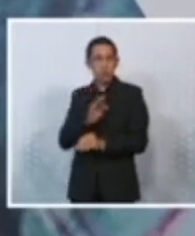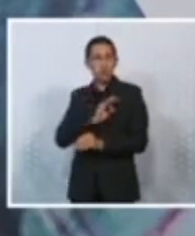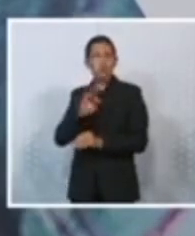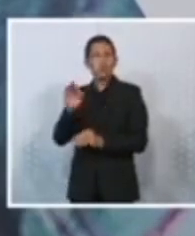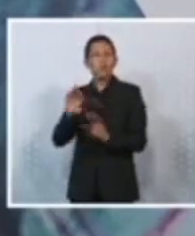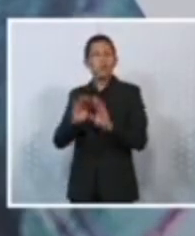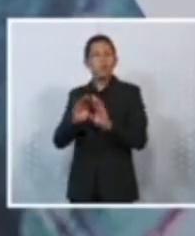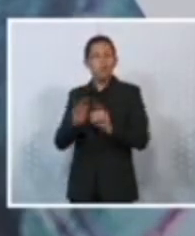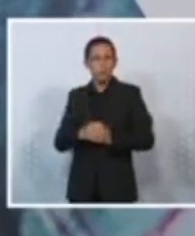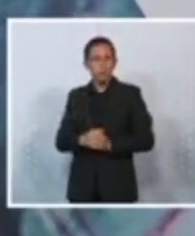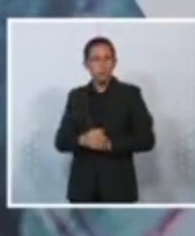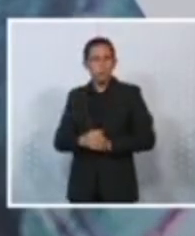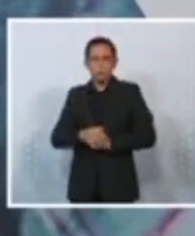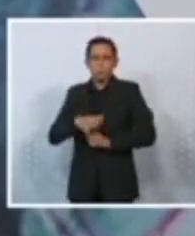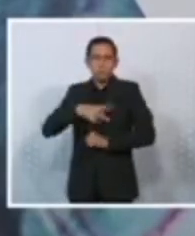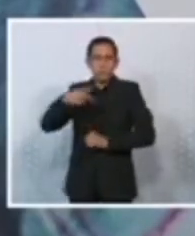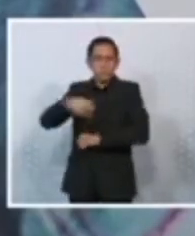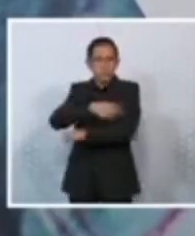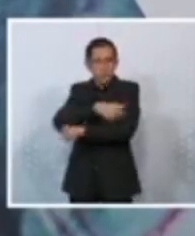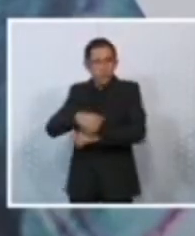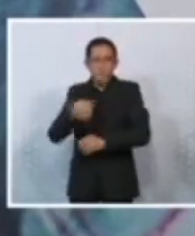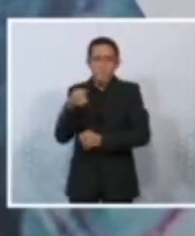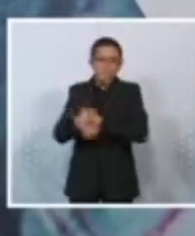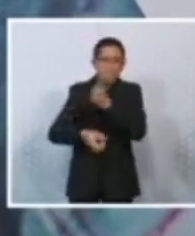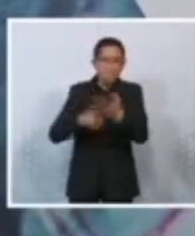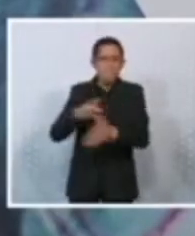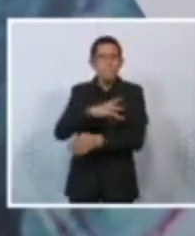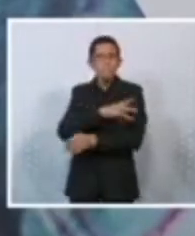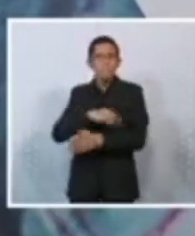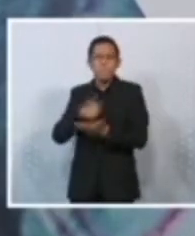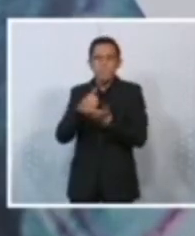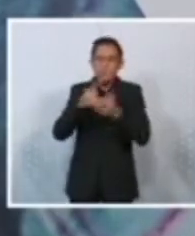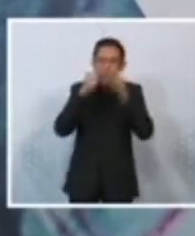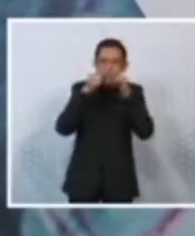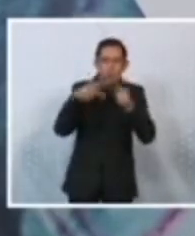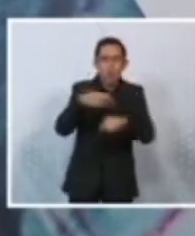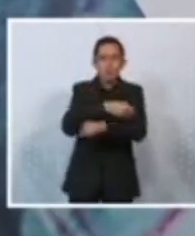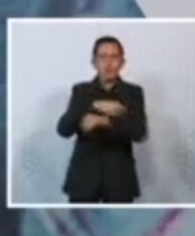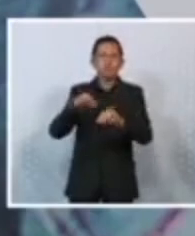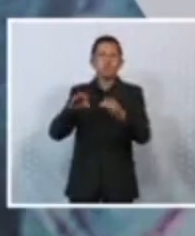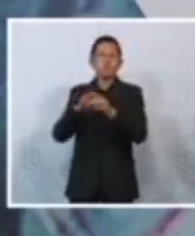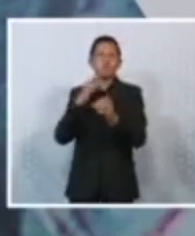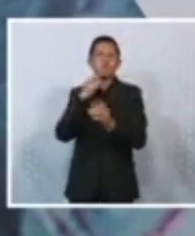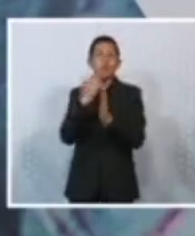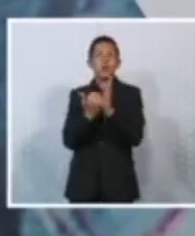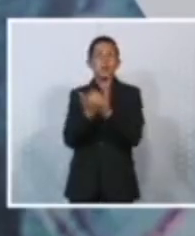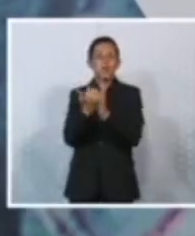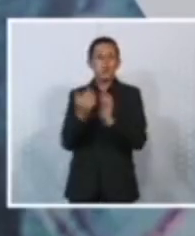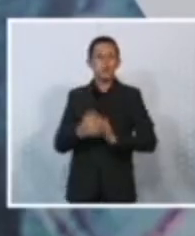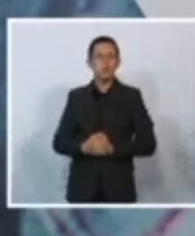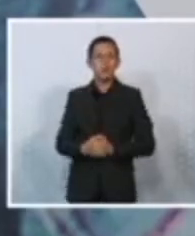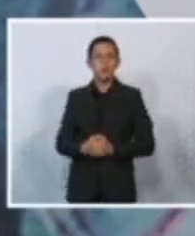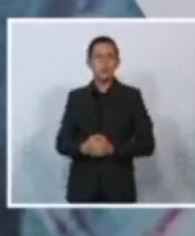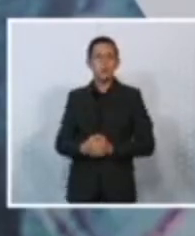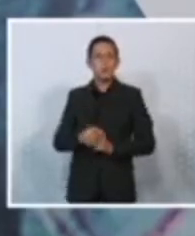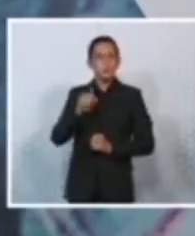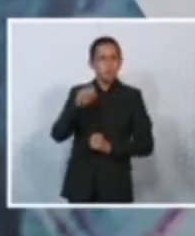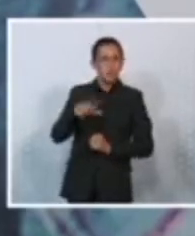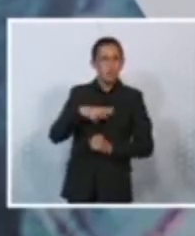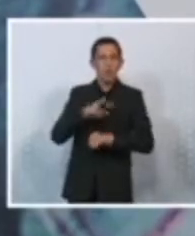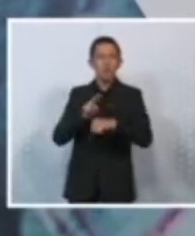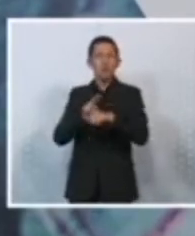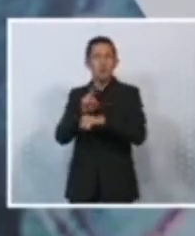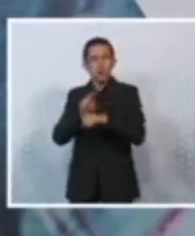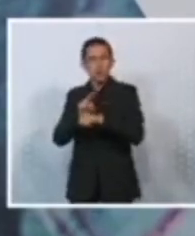que lleguen a tu mesa a tu hogar a tus hijos a tu familia tercero vamos a unir al